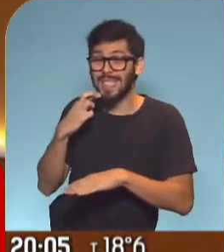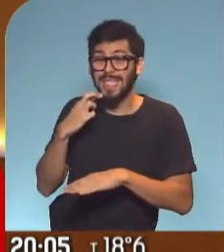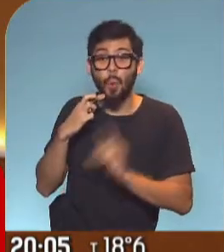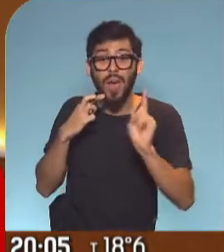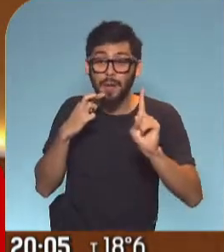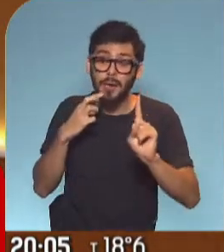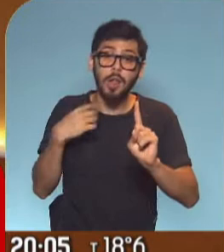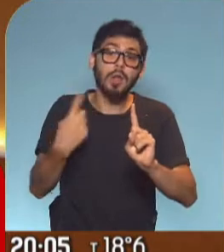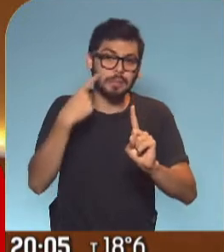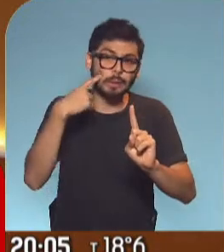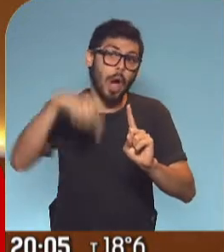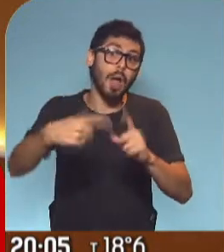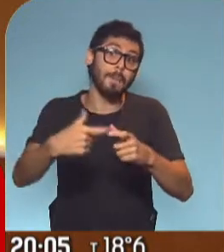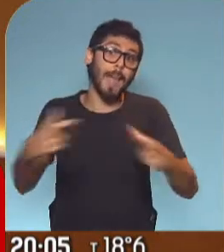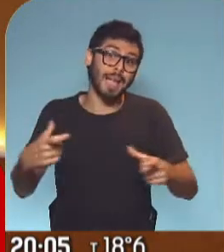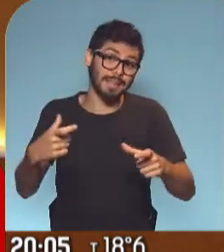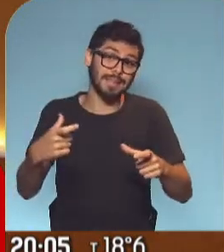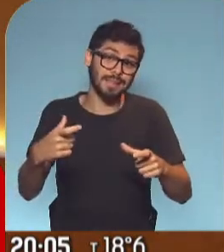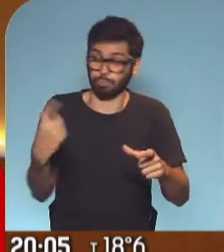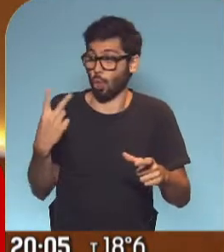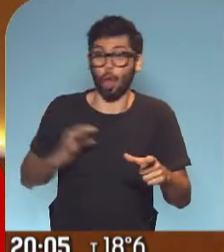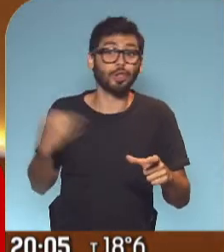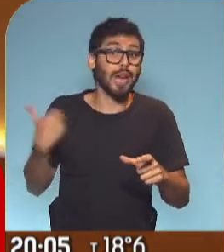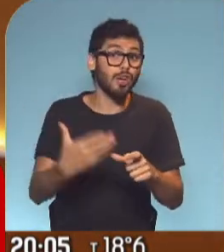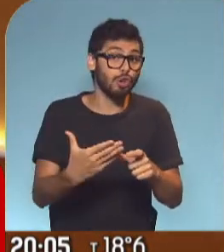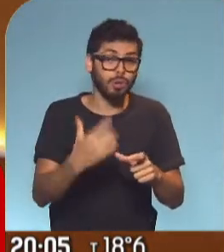número ha crecido en los últimos 2 años. Claro. Y la